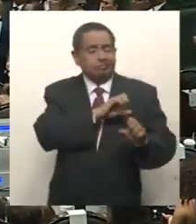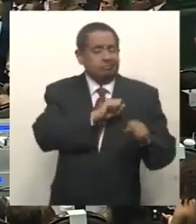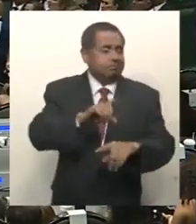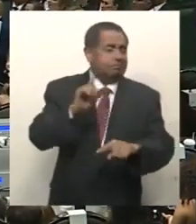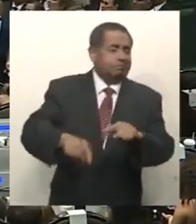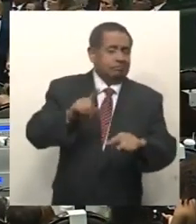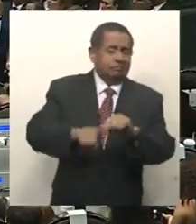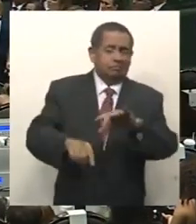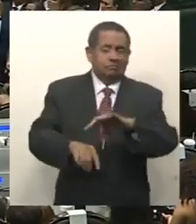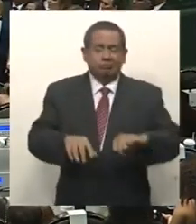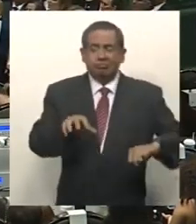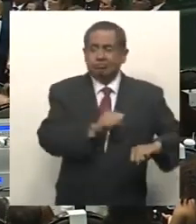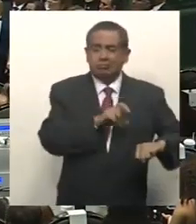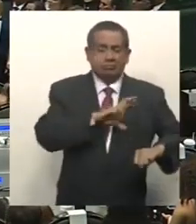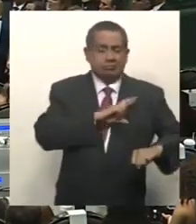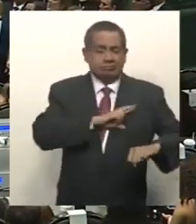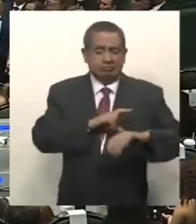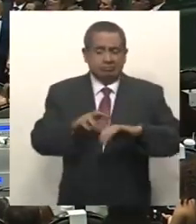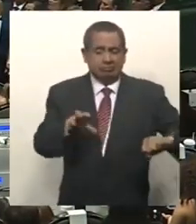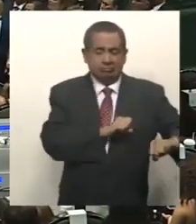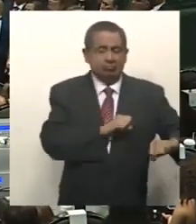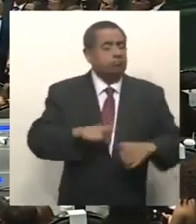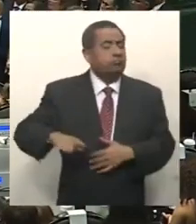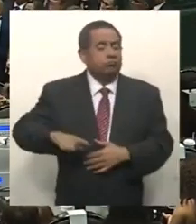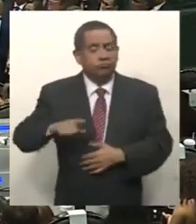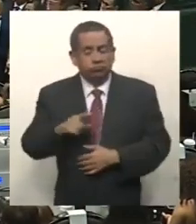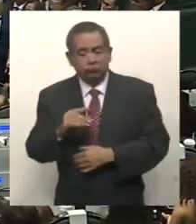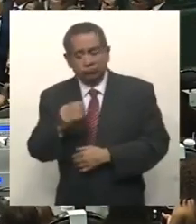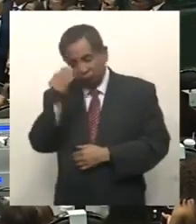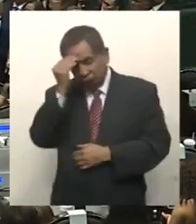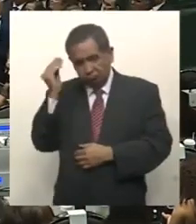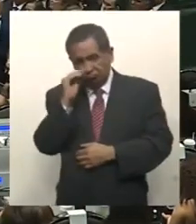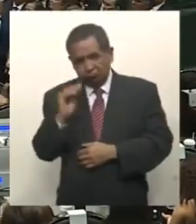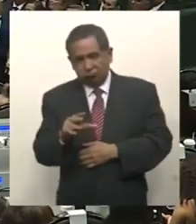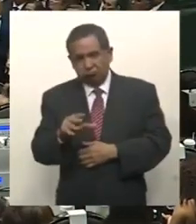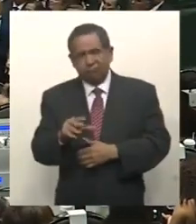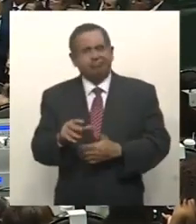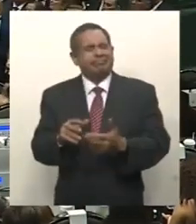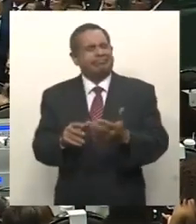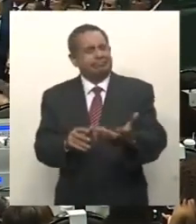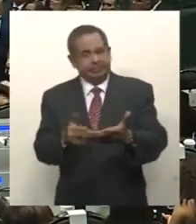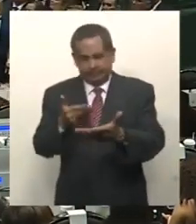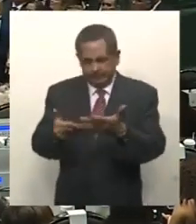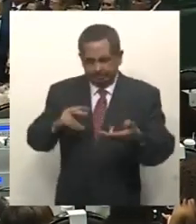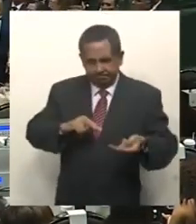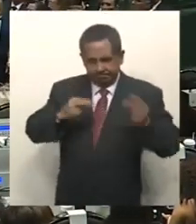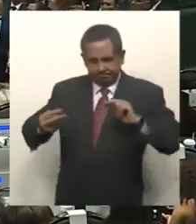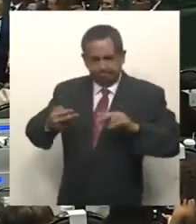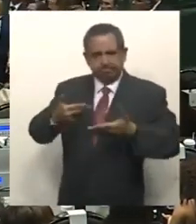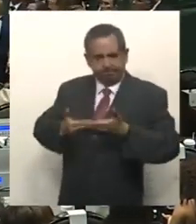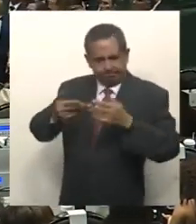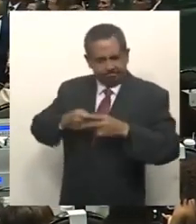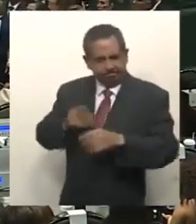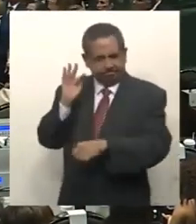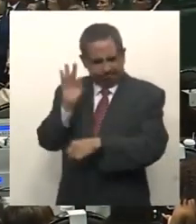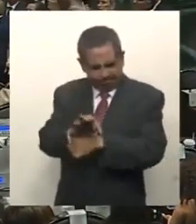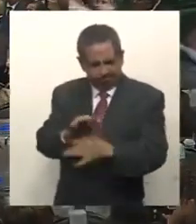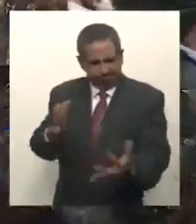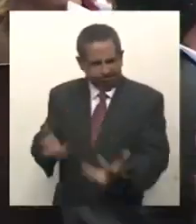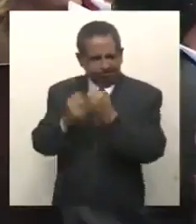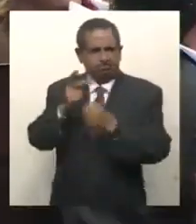la privatización, el abandono de gobiernos neoliberales. Ahora estamos rescatando la